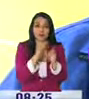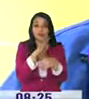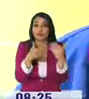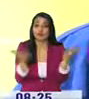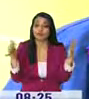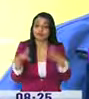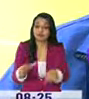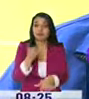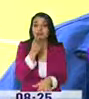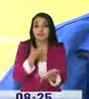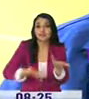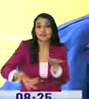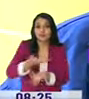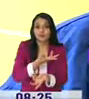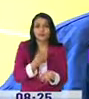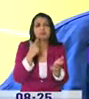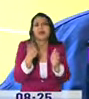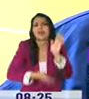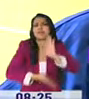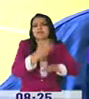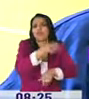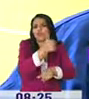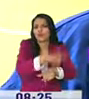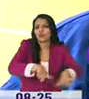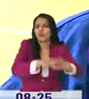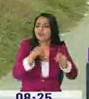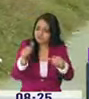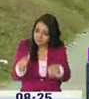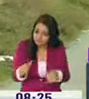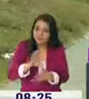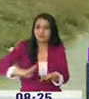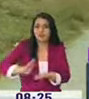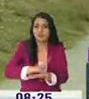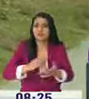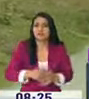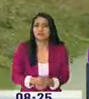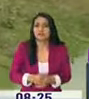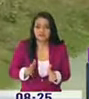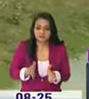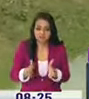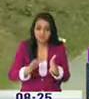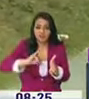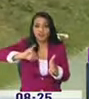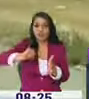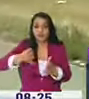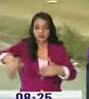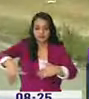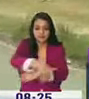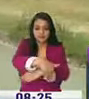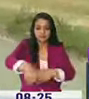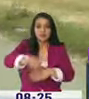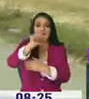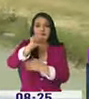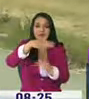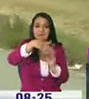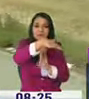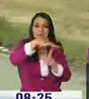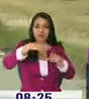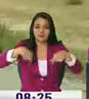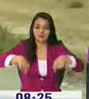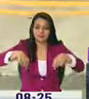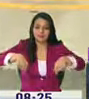estamos alejados. ¿Para qué salir a otro lado si estamos dentro del barrio? Al final del pasaje J y calle A, al lado del parque lineal del